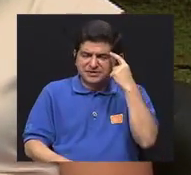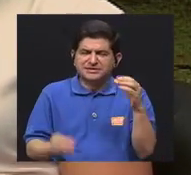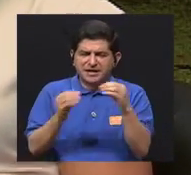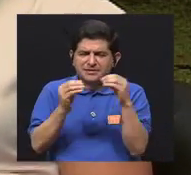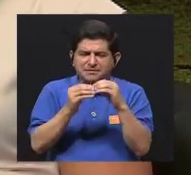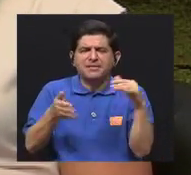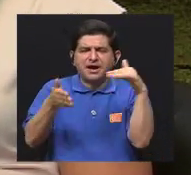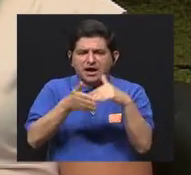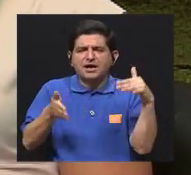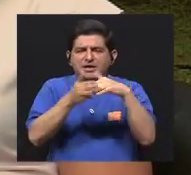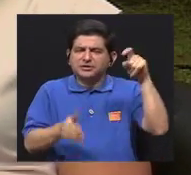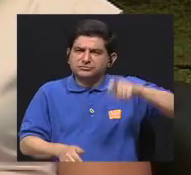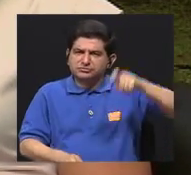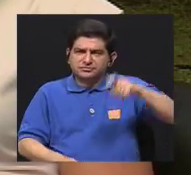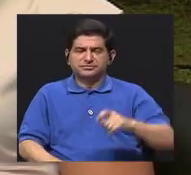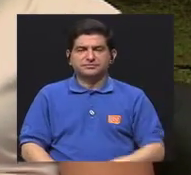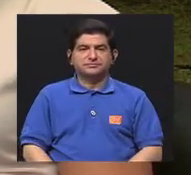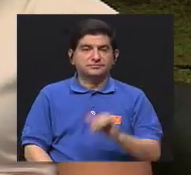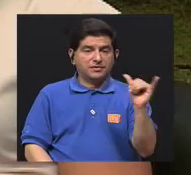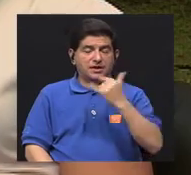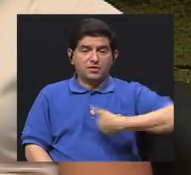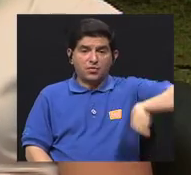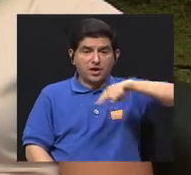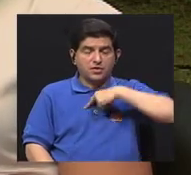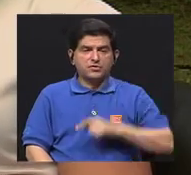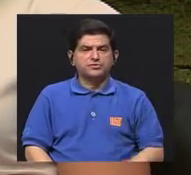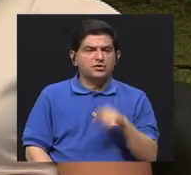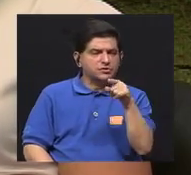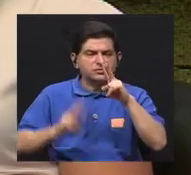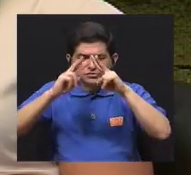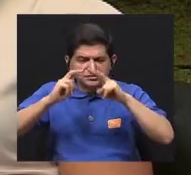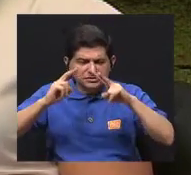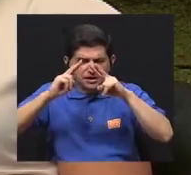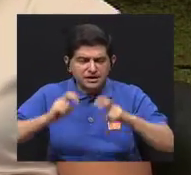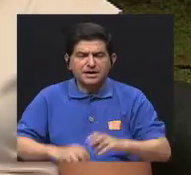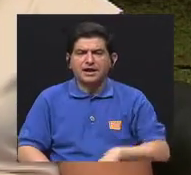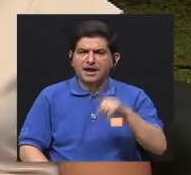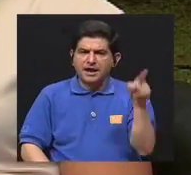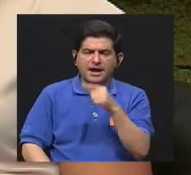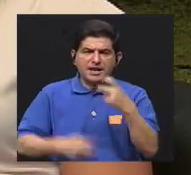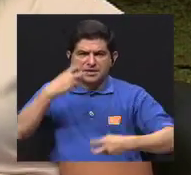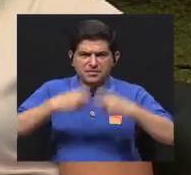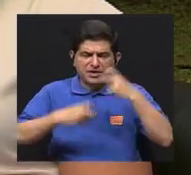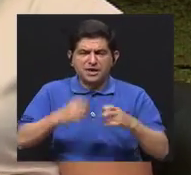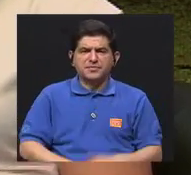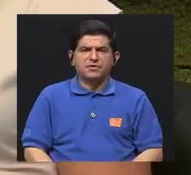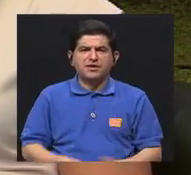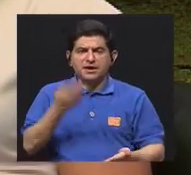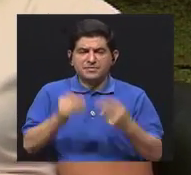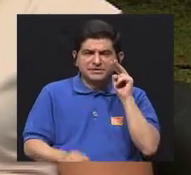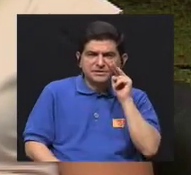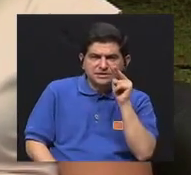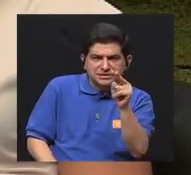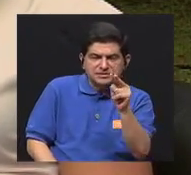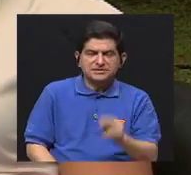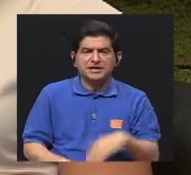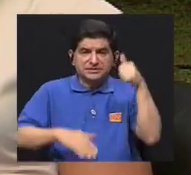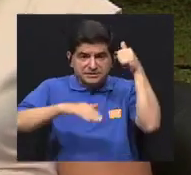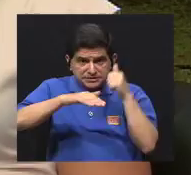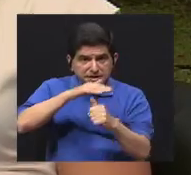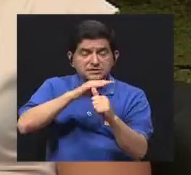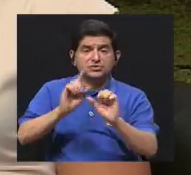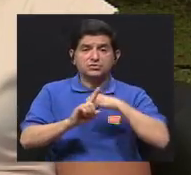aumentando. Entonces, también tenemos que hacerlos revisar para descartar problemas refractivos que pueden estar